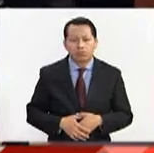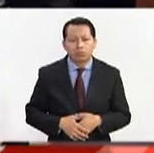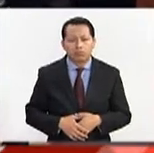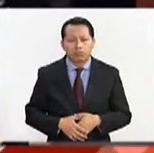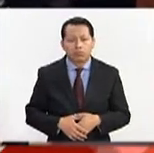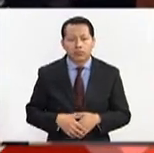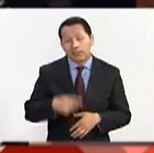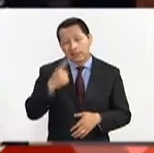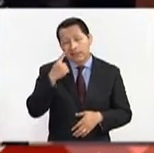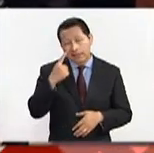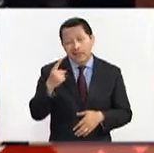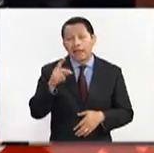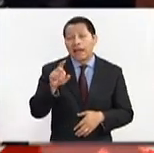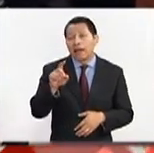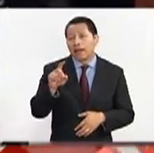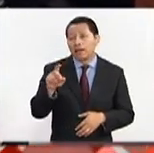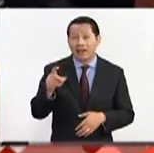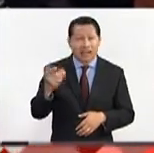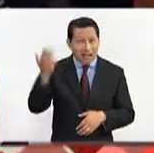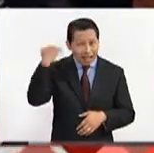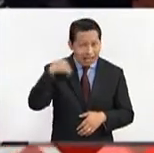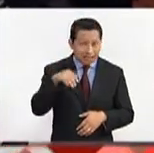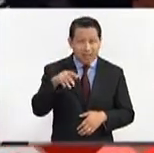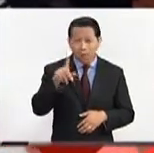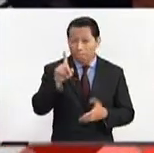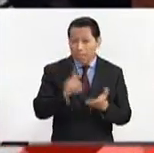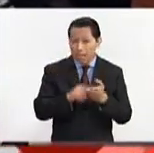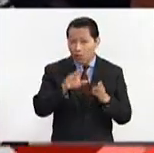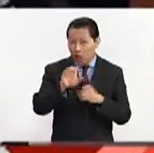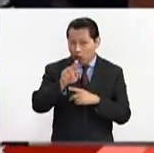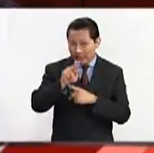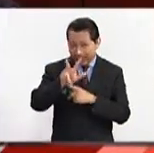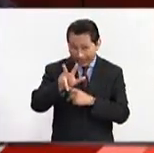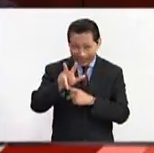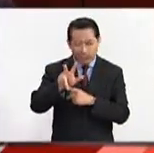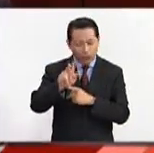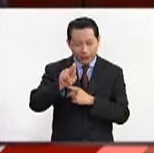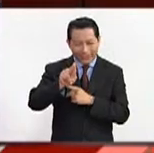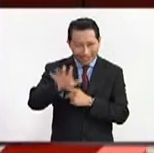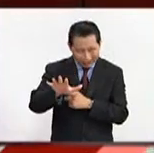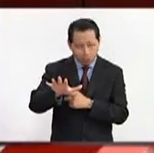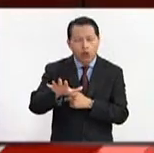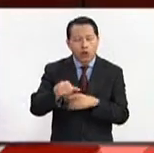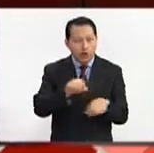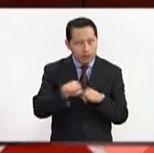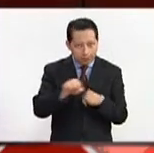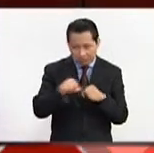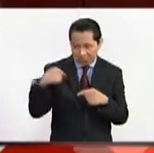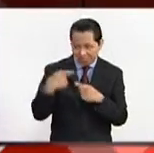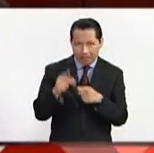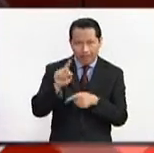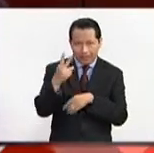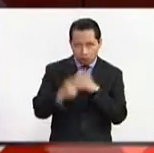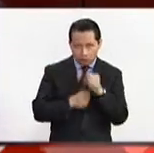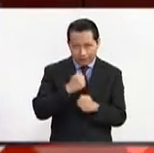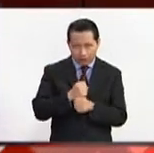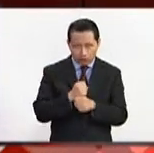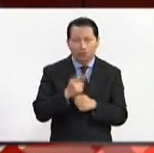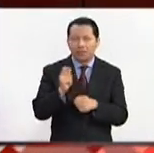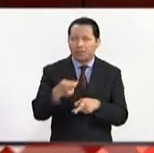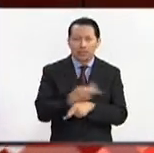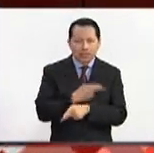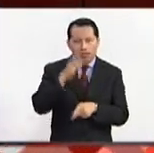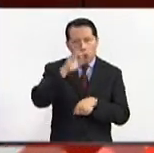son 32 años que han pasado de un sismo. Creo que hemos avanzado en cultura de protección civil. Tú recordarás, Pati,